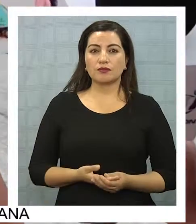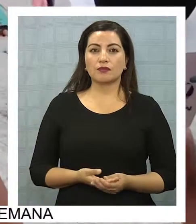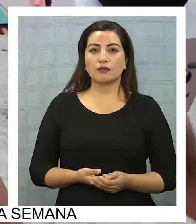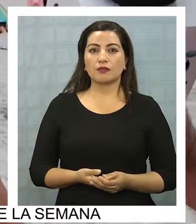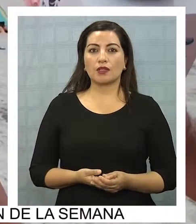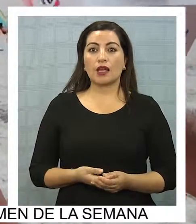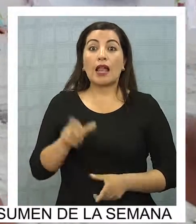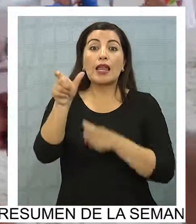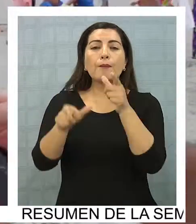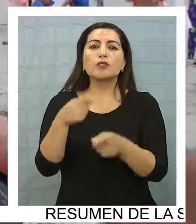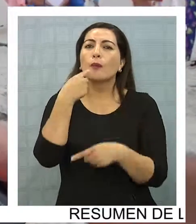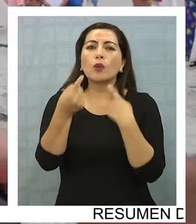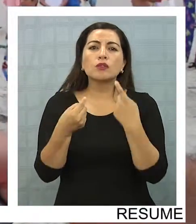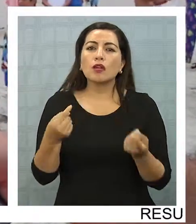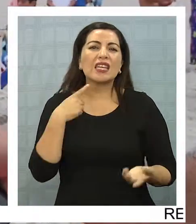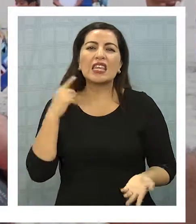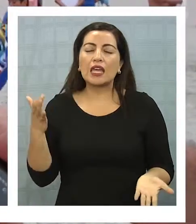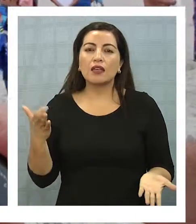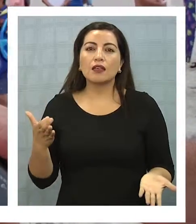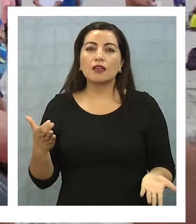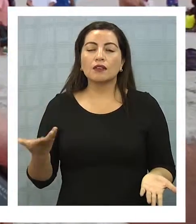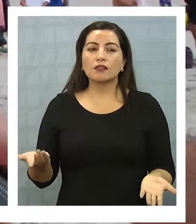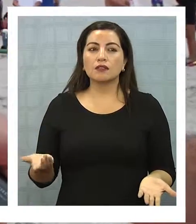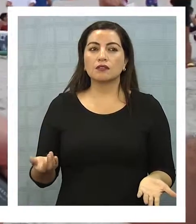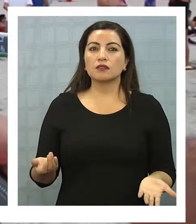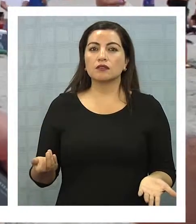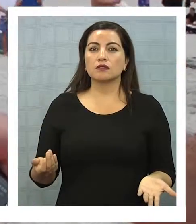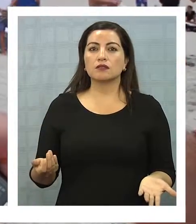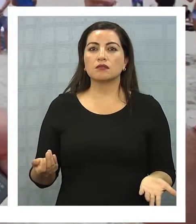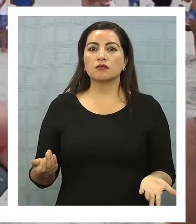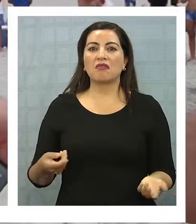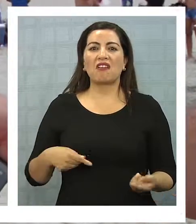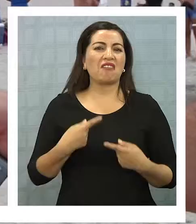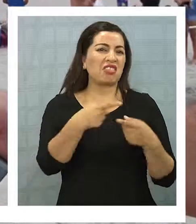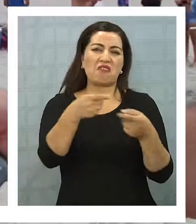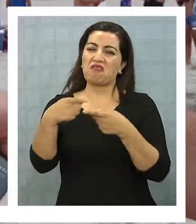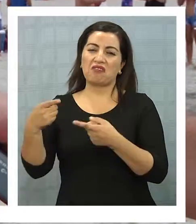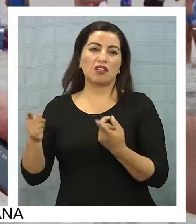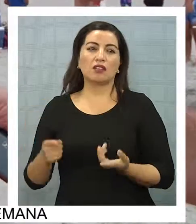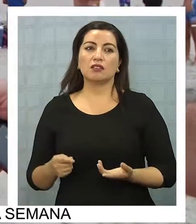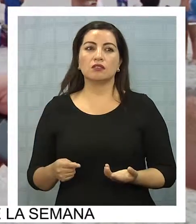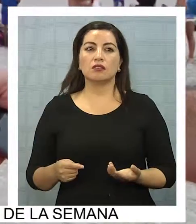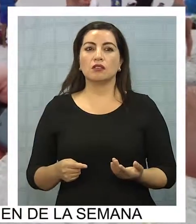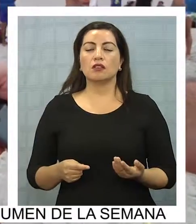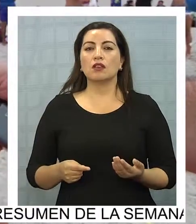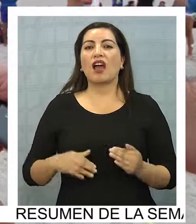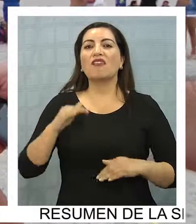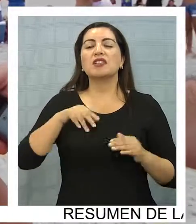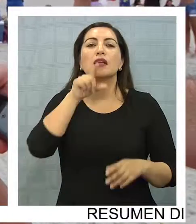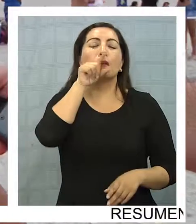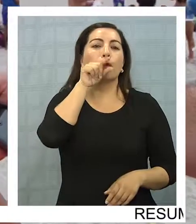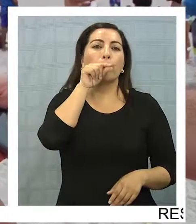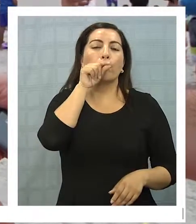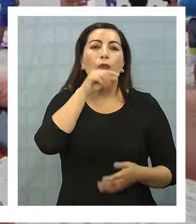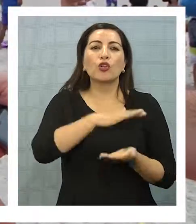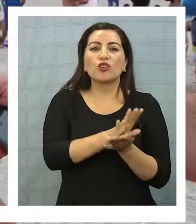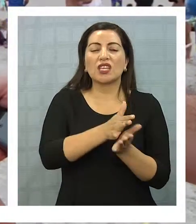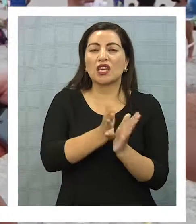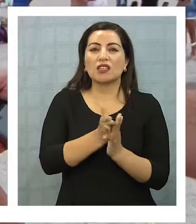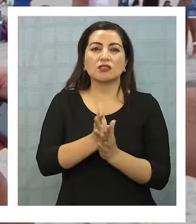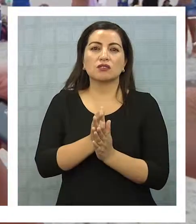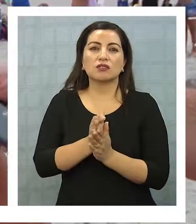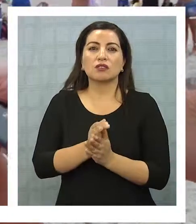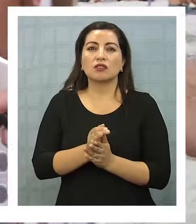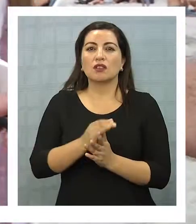¿qué es lo que más te pide la gente acá en Cabancha? No sale surtido, de repente se inclina más por los polloquesos, chaparra, las de pino,